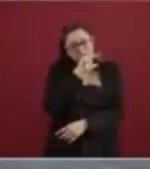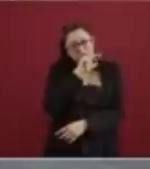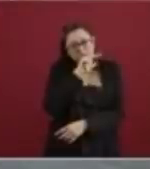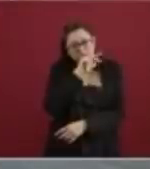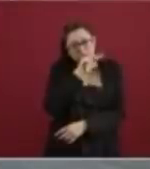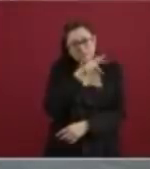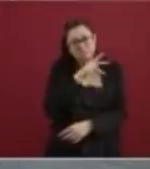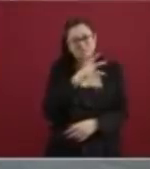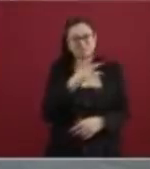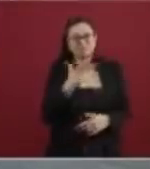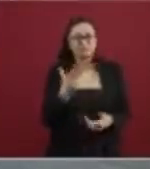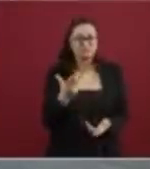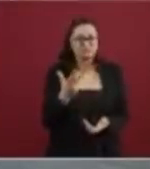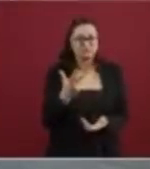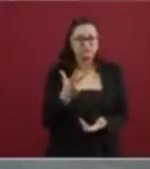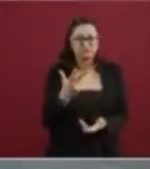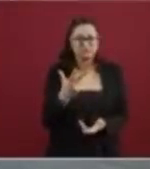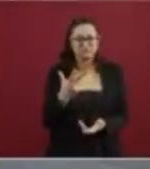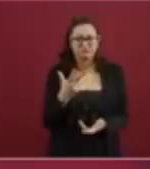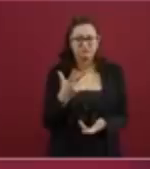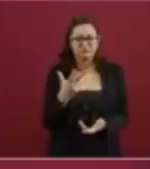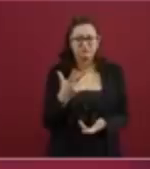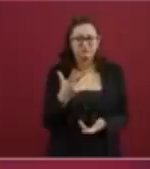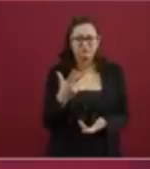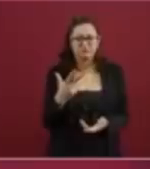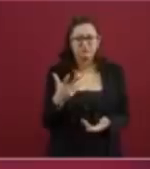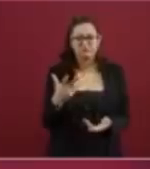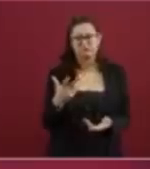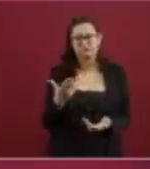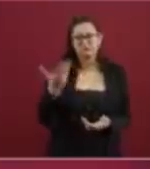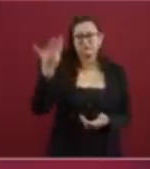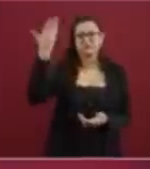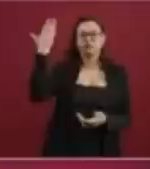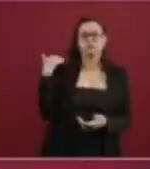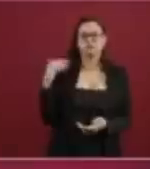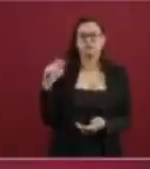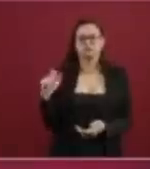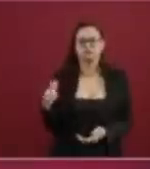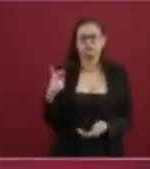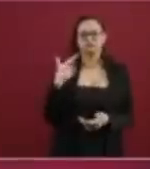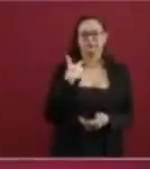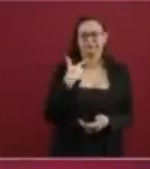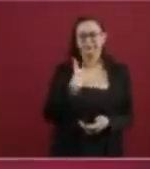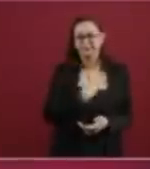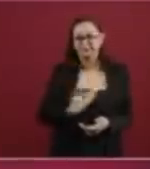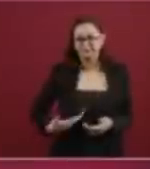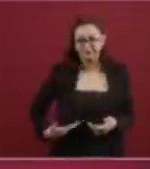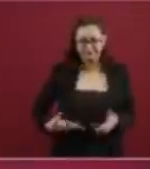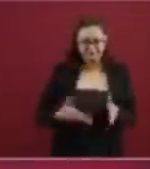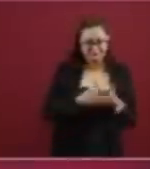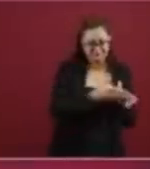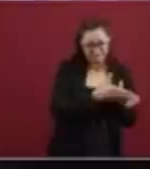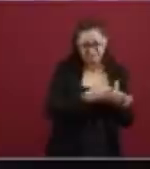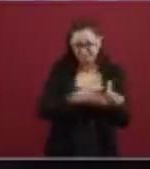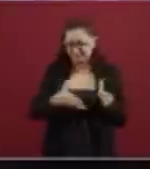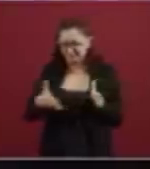porque me tocó en el desempeño de mi función